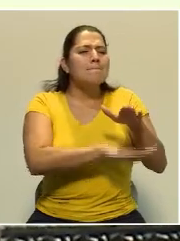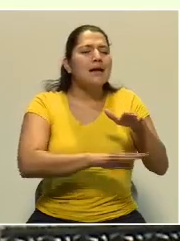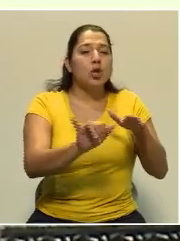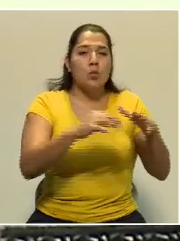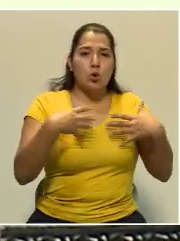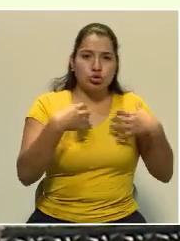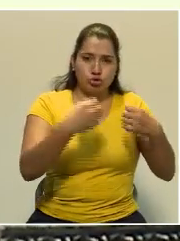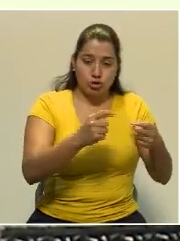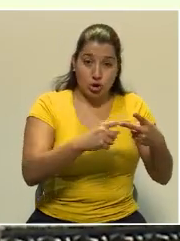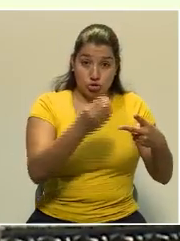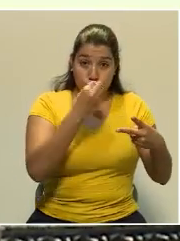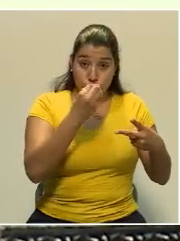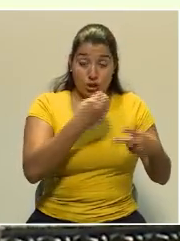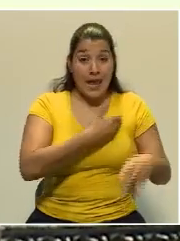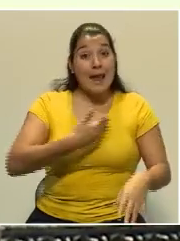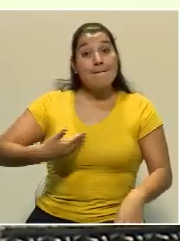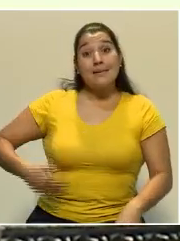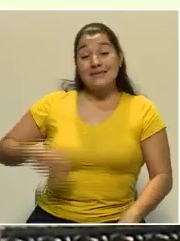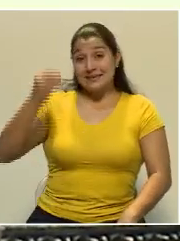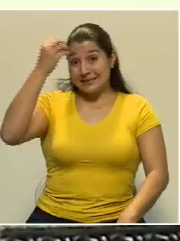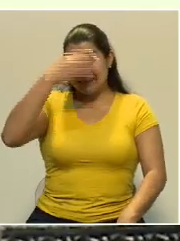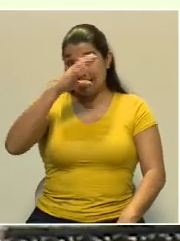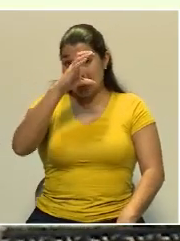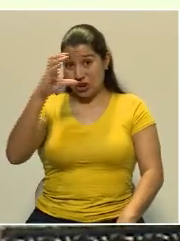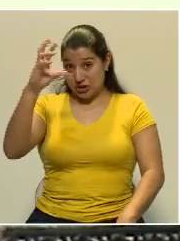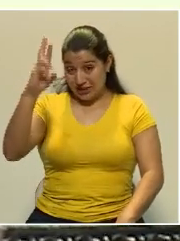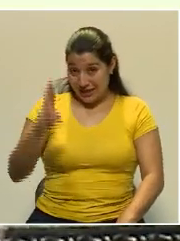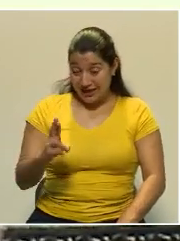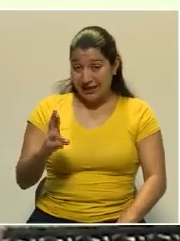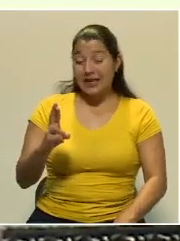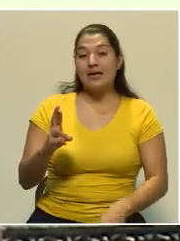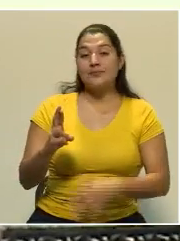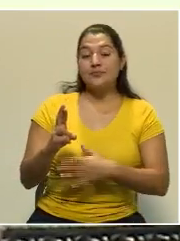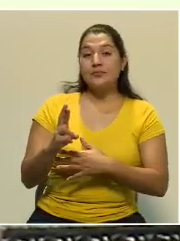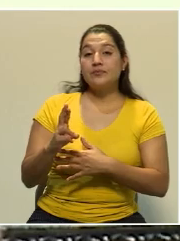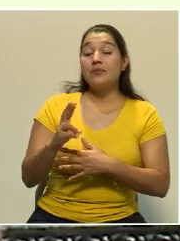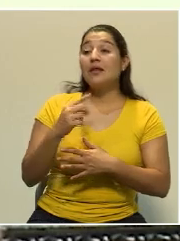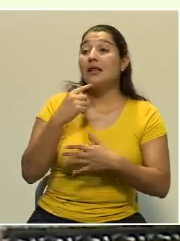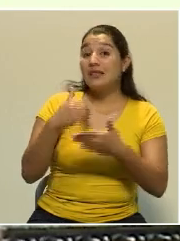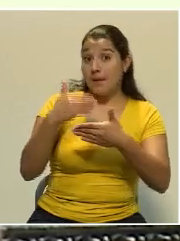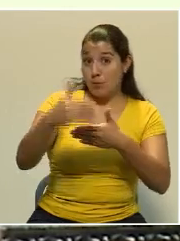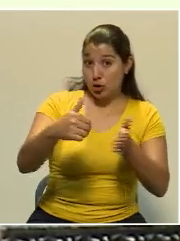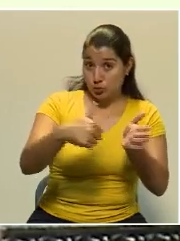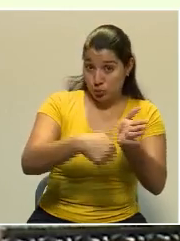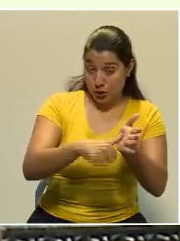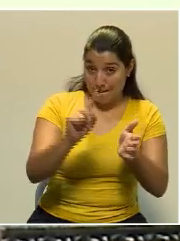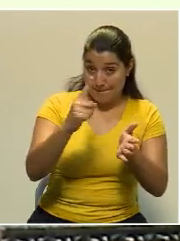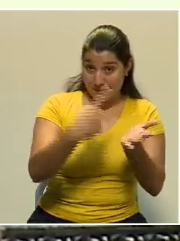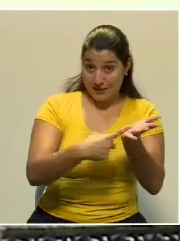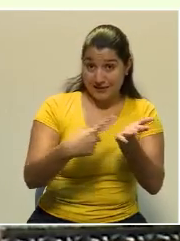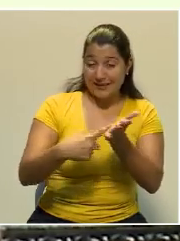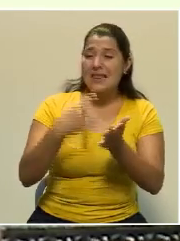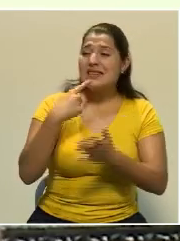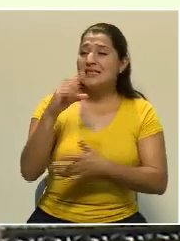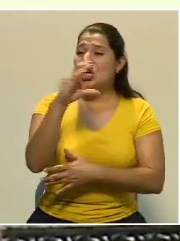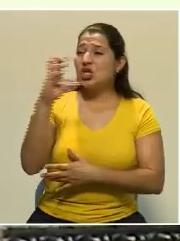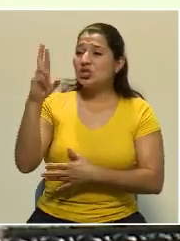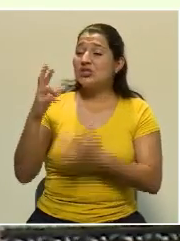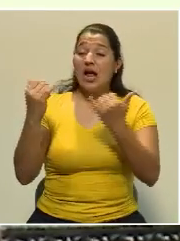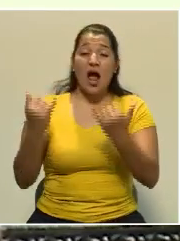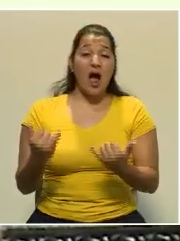el presidente de la República, Carlos Alvarado, manifestó previo a la votación del presupuesto que el país llegó a un punto en el